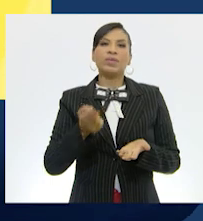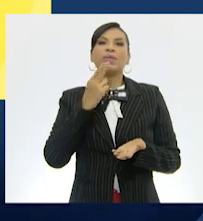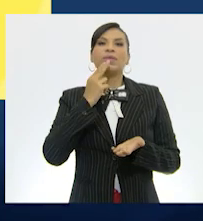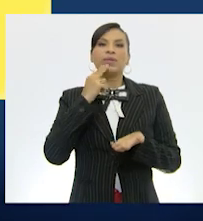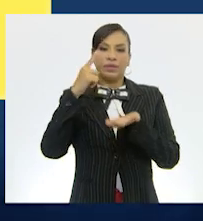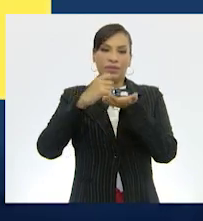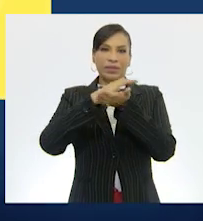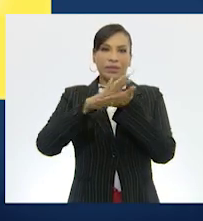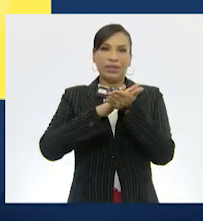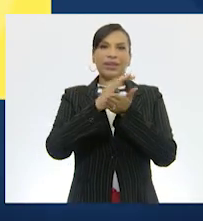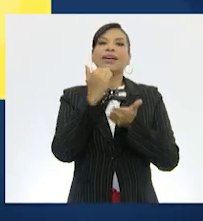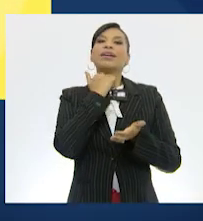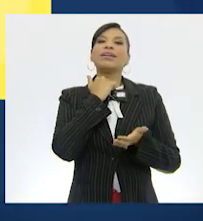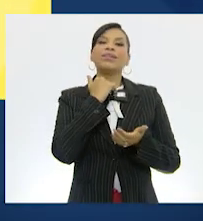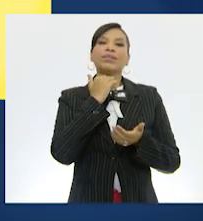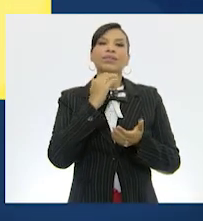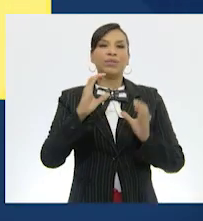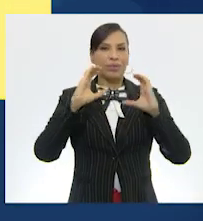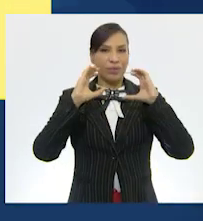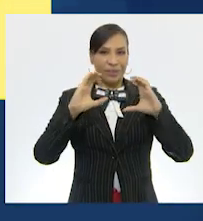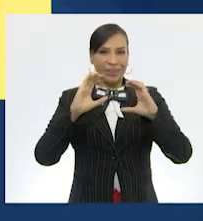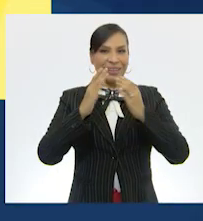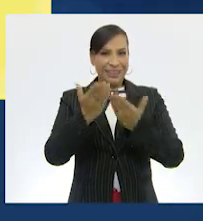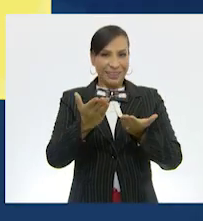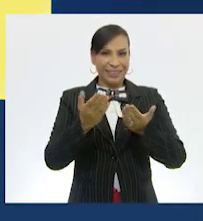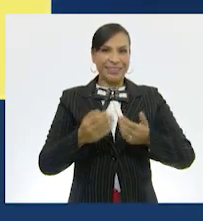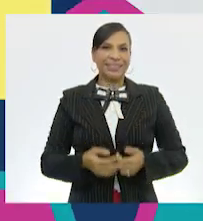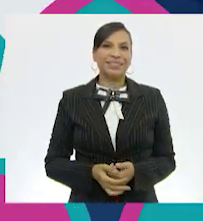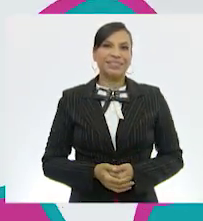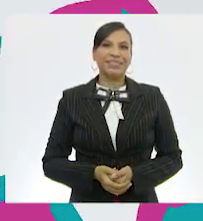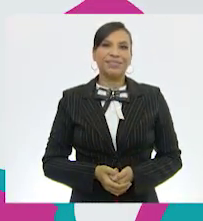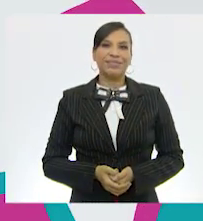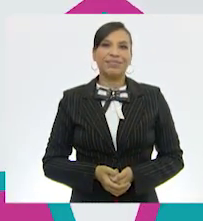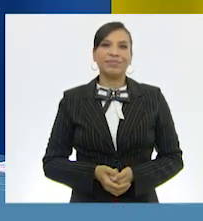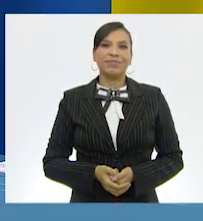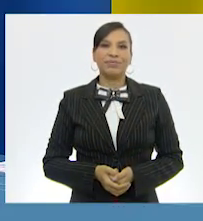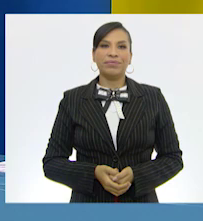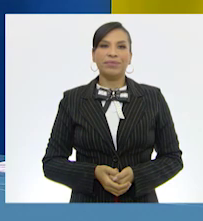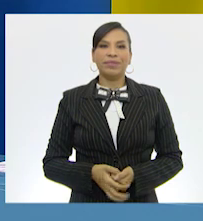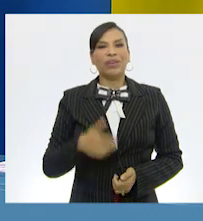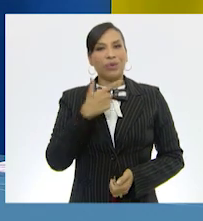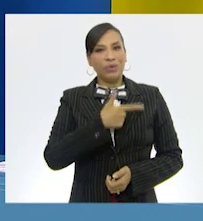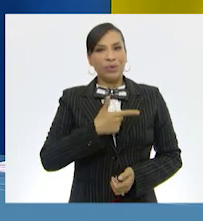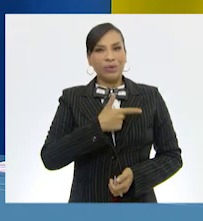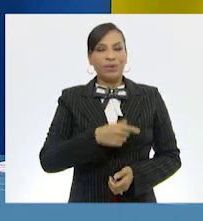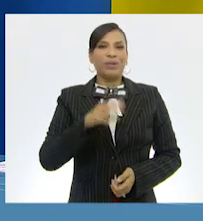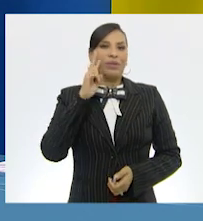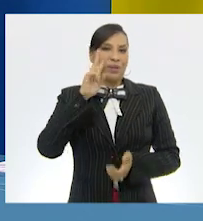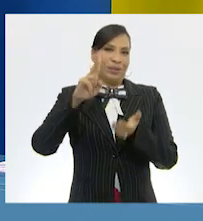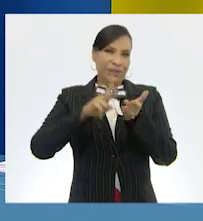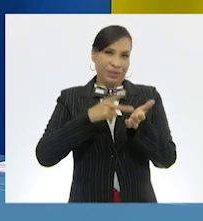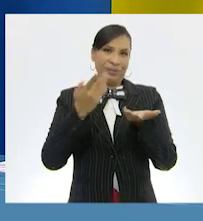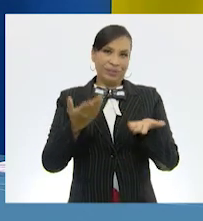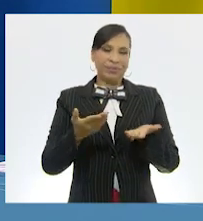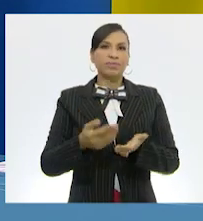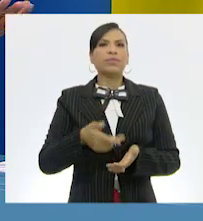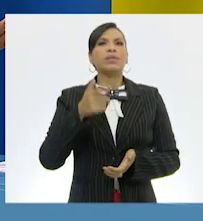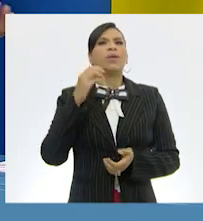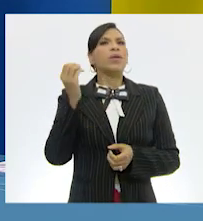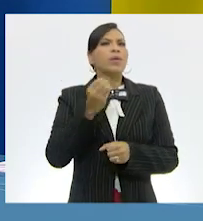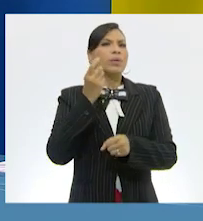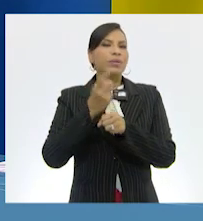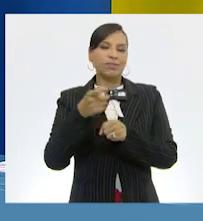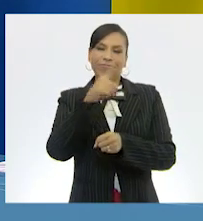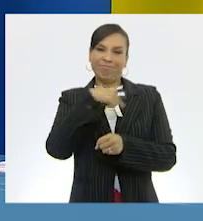usa desinfectantes a base de alcohol. ¡Cuídate! Qué gusto encontrarnos nuevamente y tener la